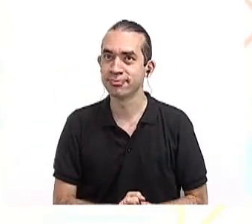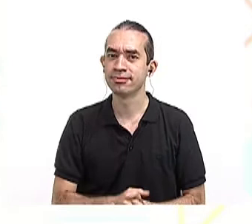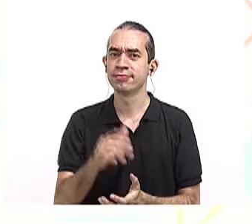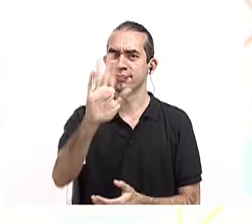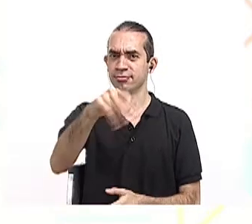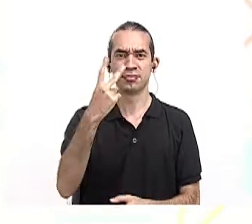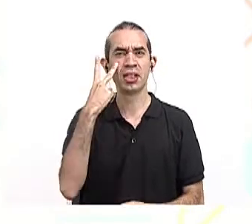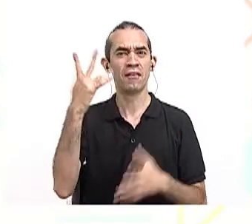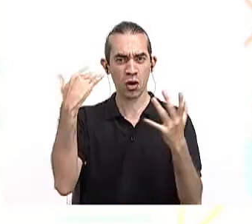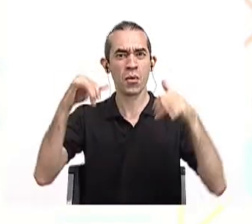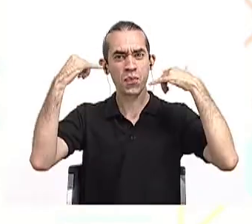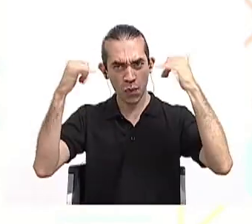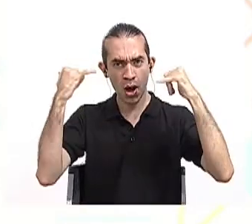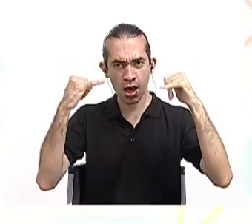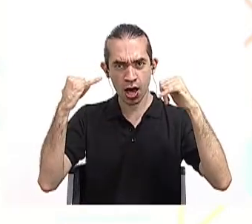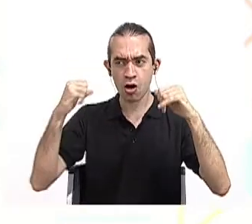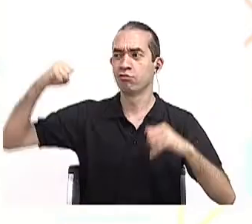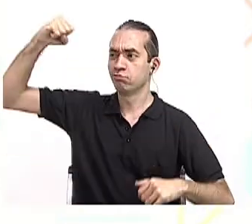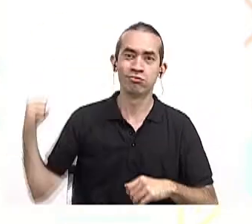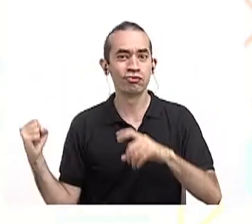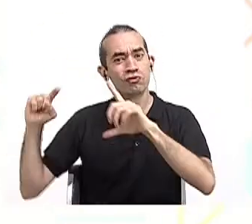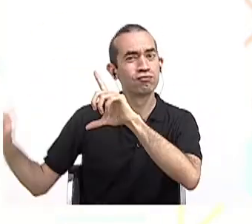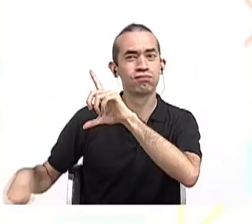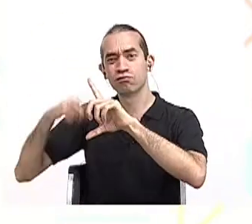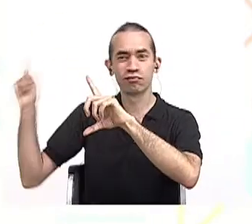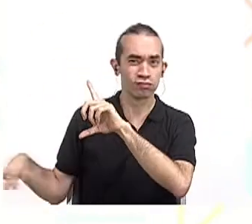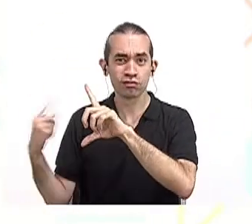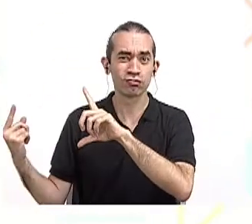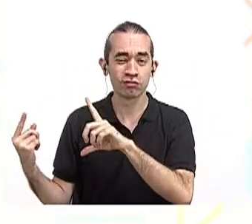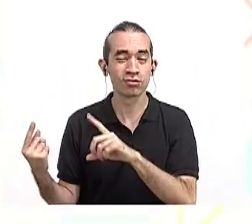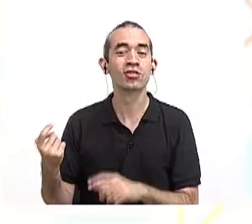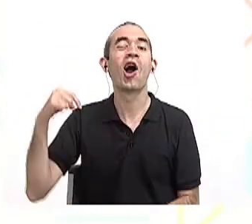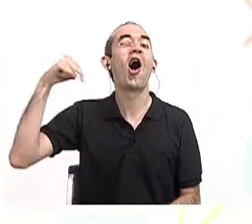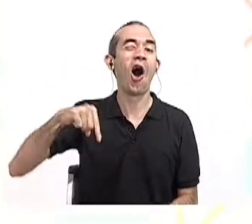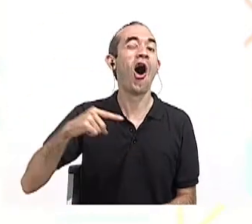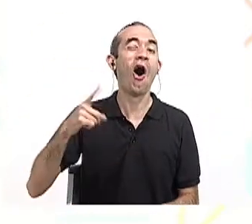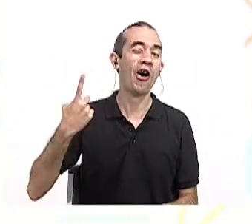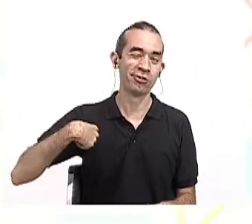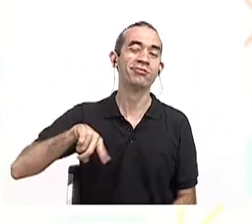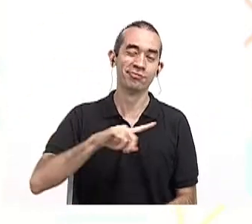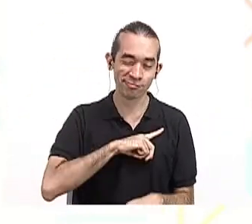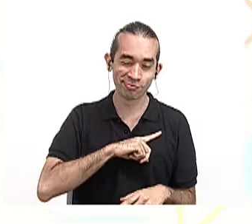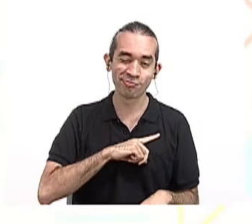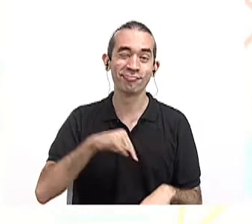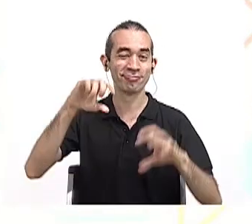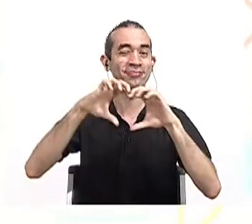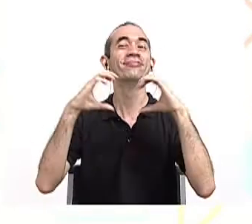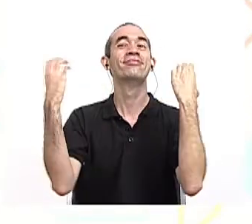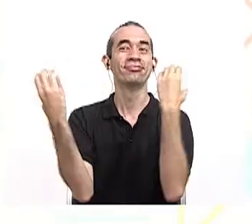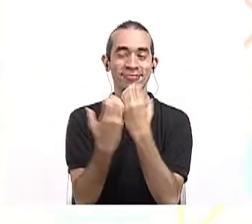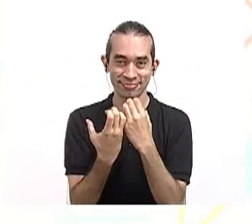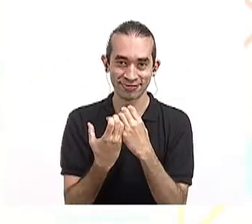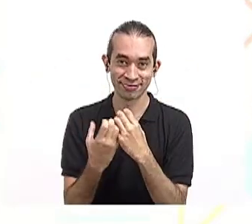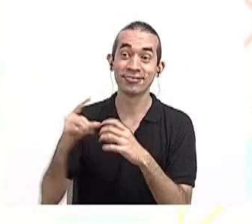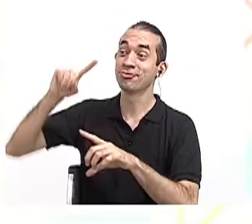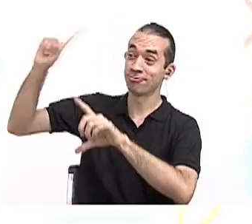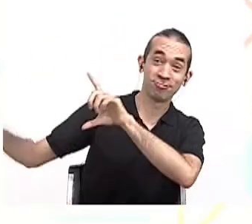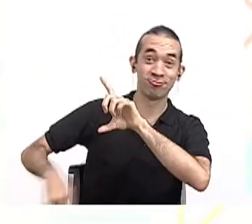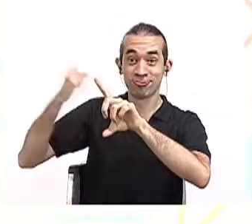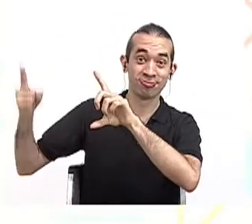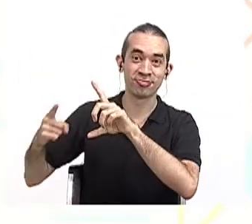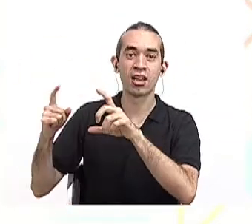han visto el juego de la ruleta? Pues hoy vamos a tener en nuestra clase una